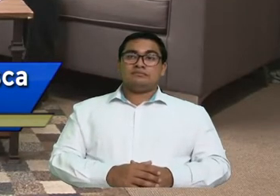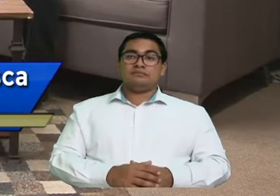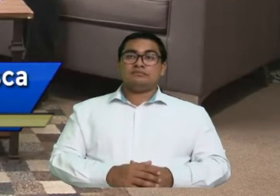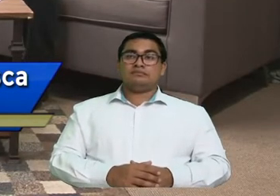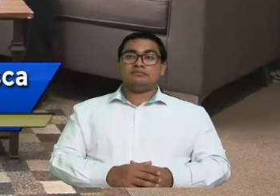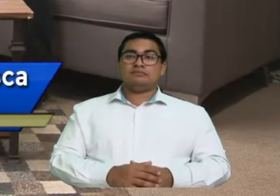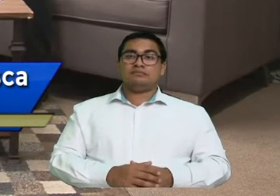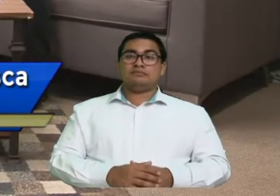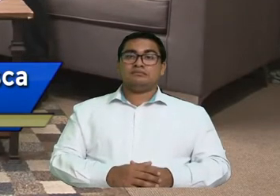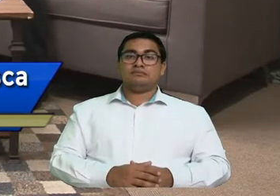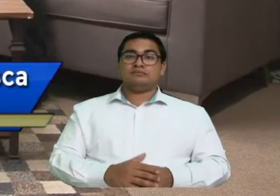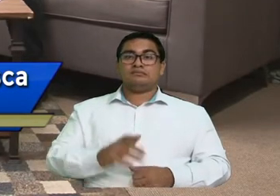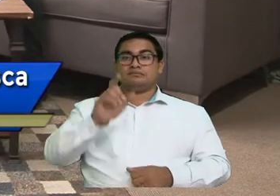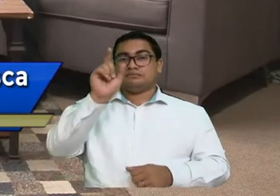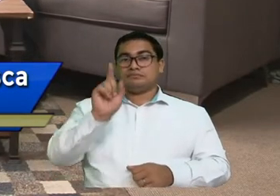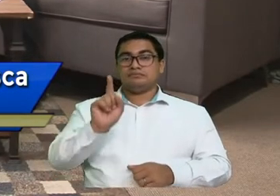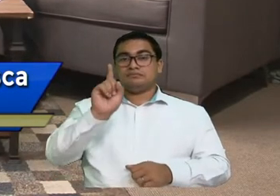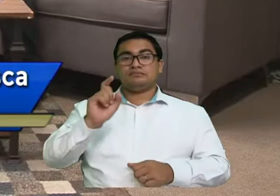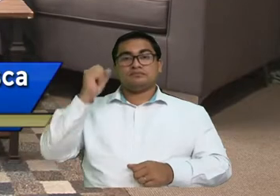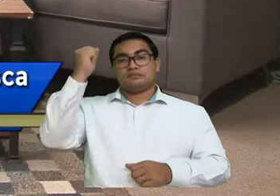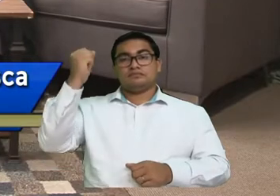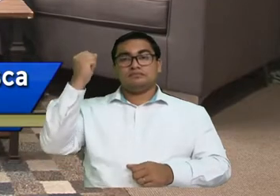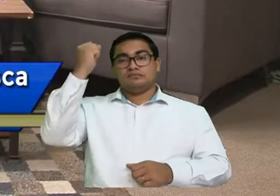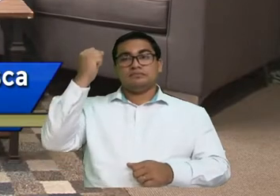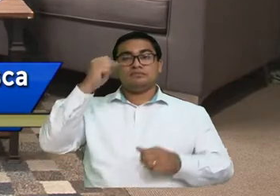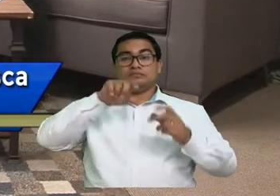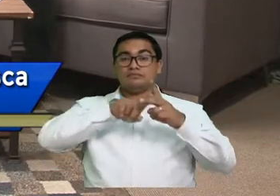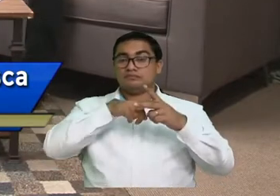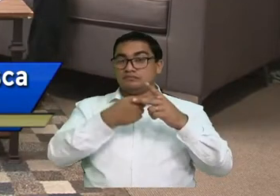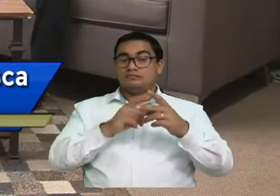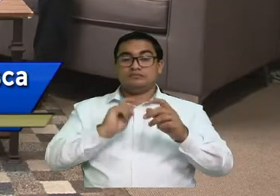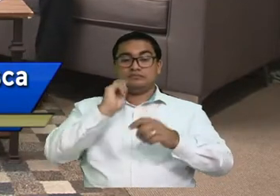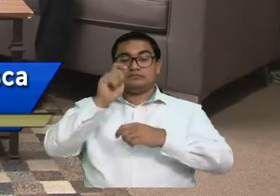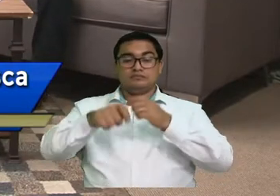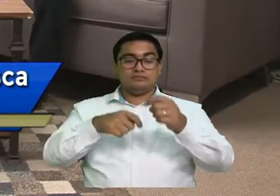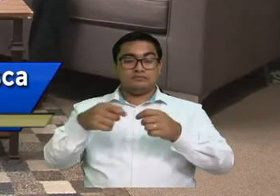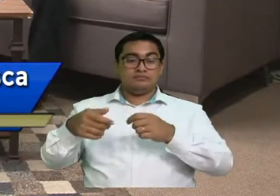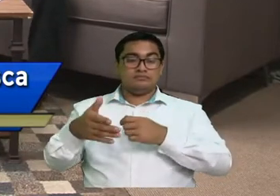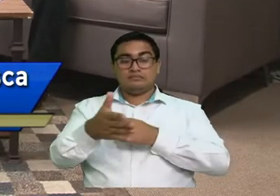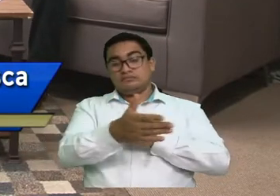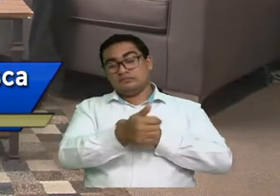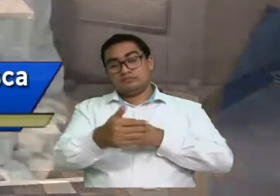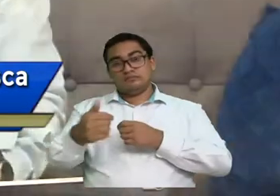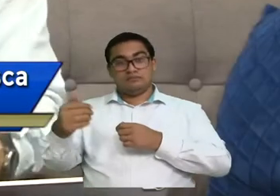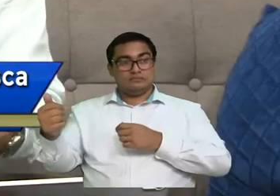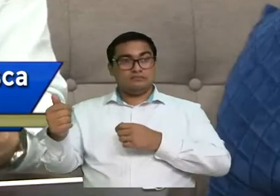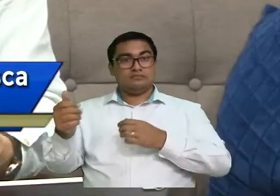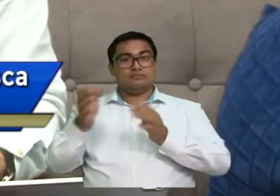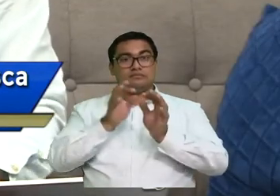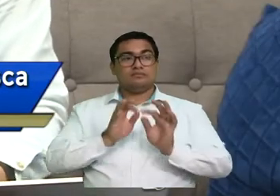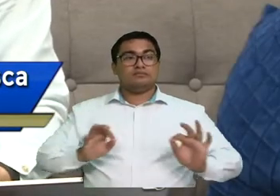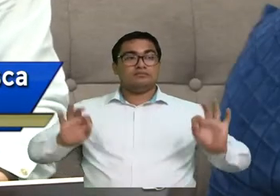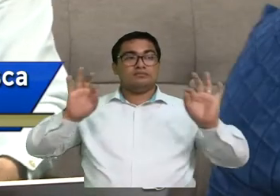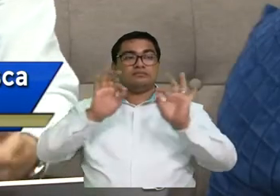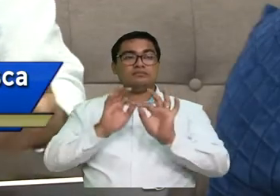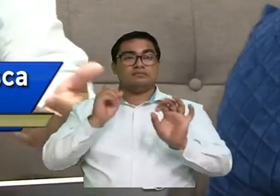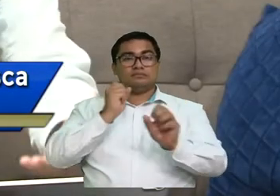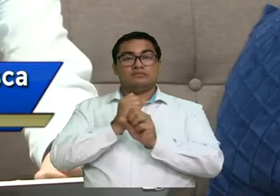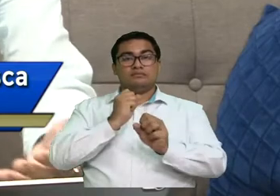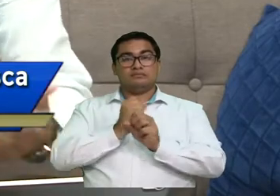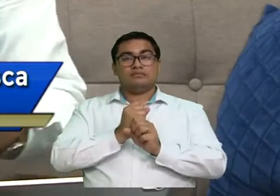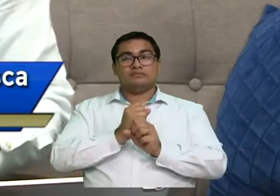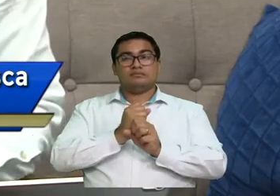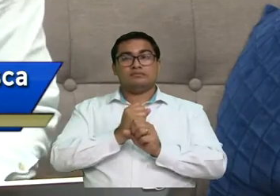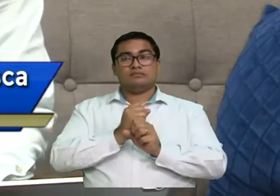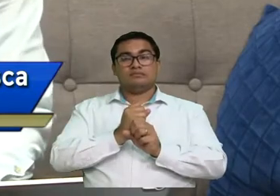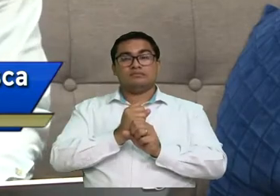temporada el primero de julio. Entonces, nuestros principales productores y exportadores que le